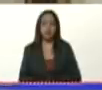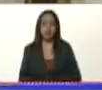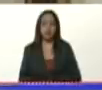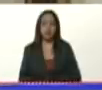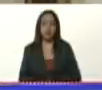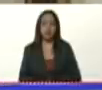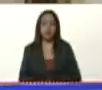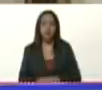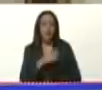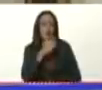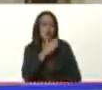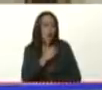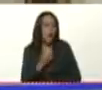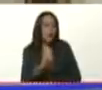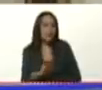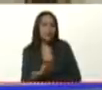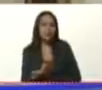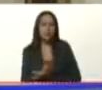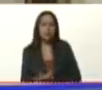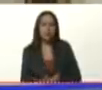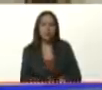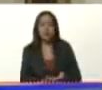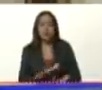¿cómo se llama? Si no es